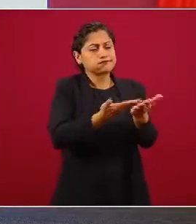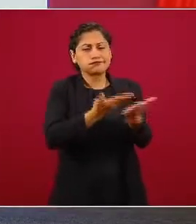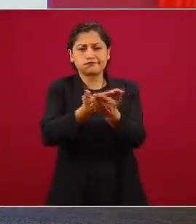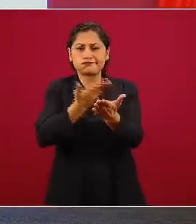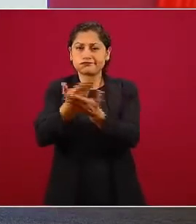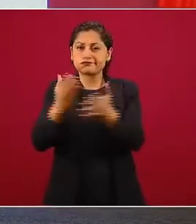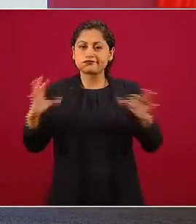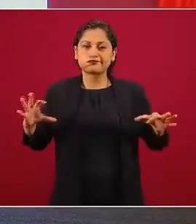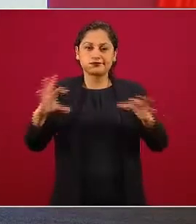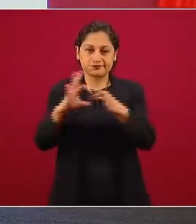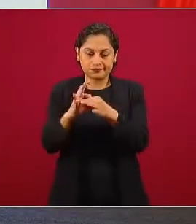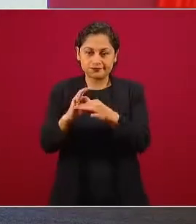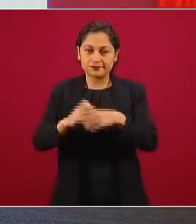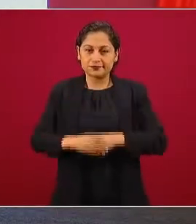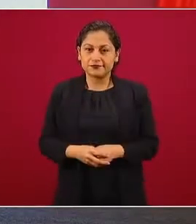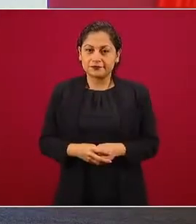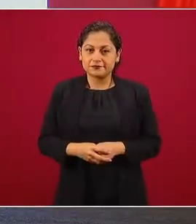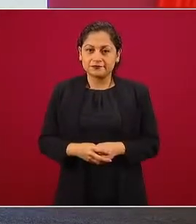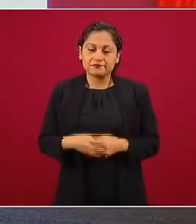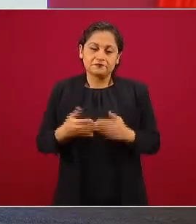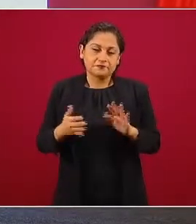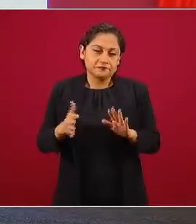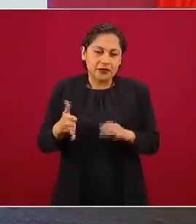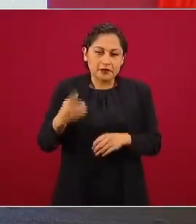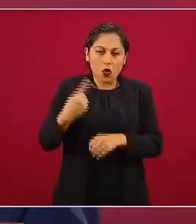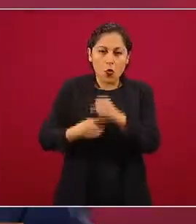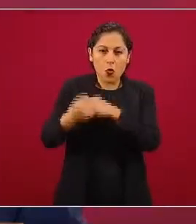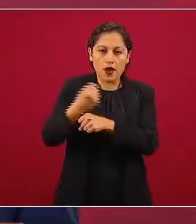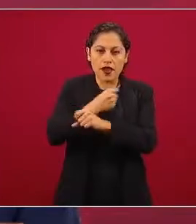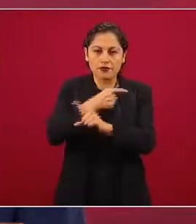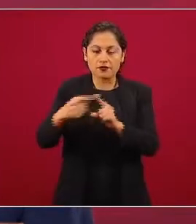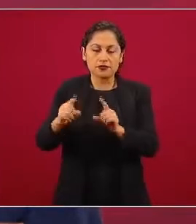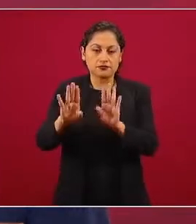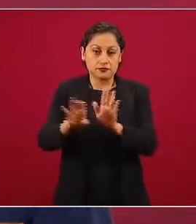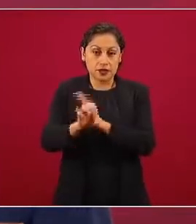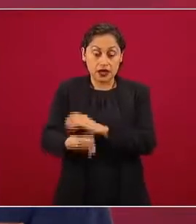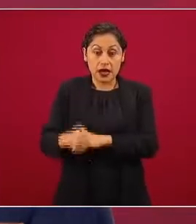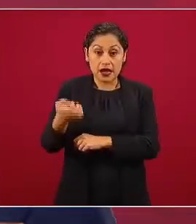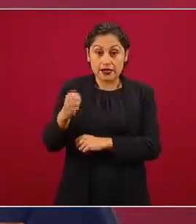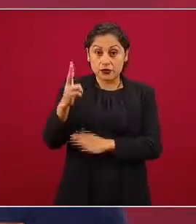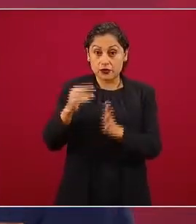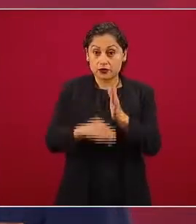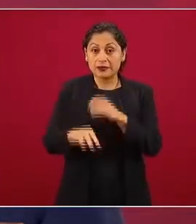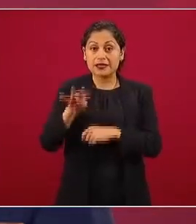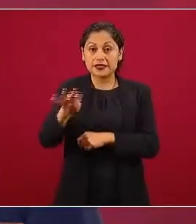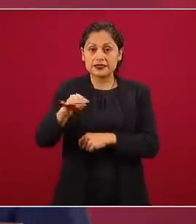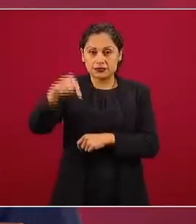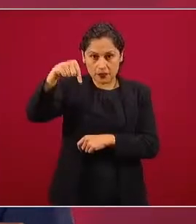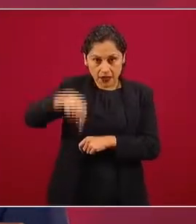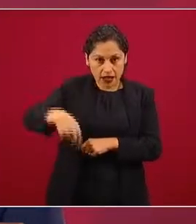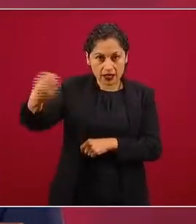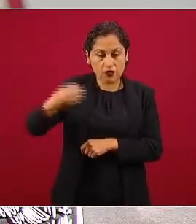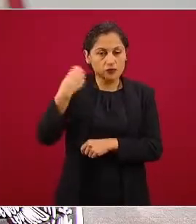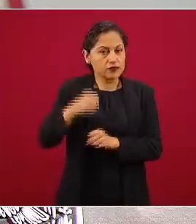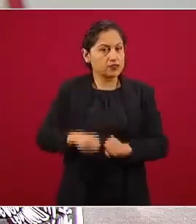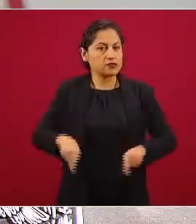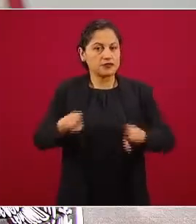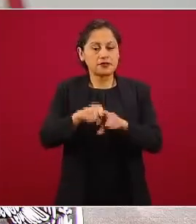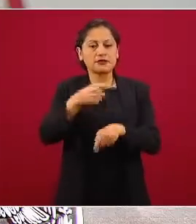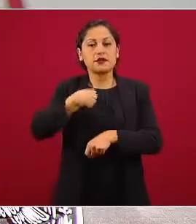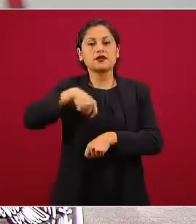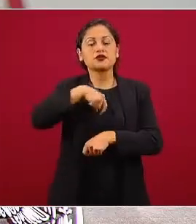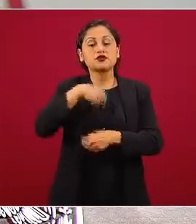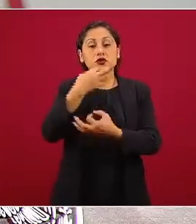los años, a lo largo de este último año y medio. En enero del 2019, en este mismo foro, anunciamos junto con